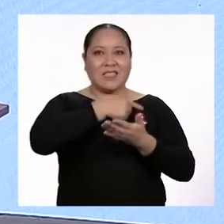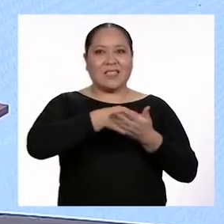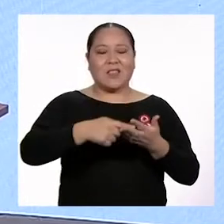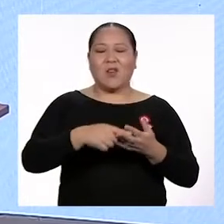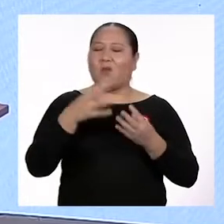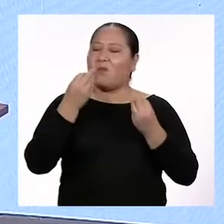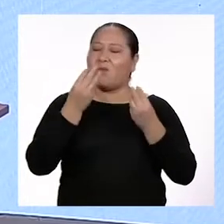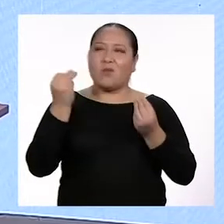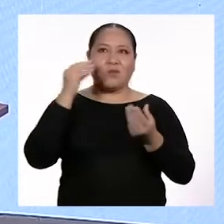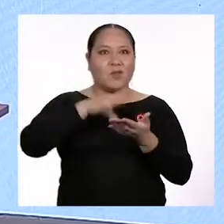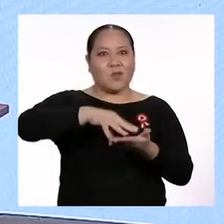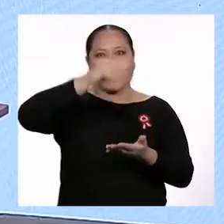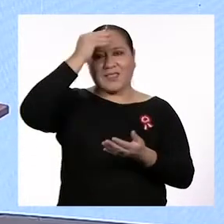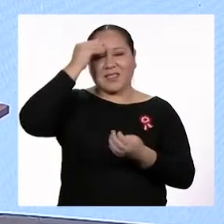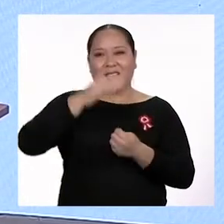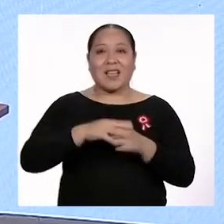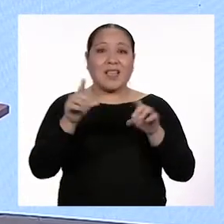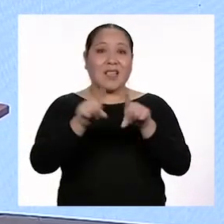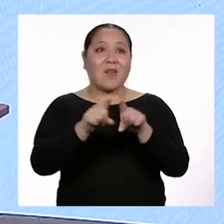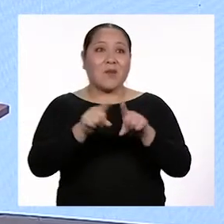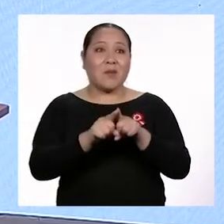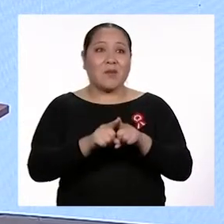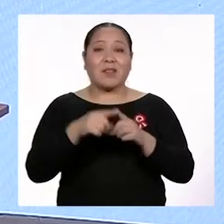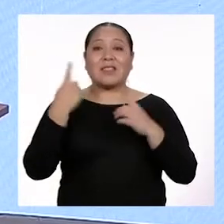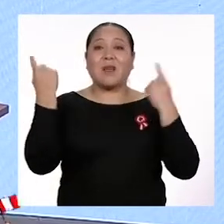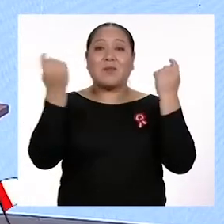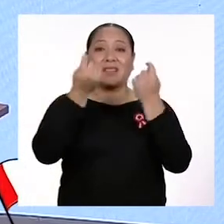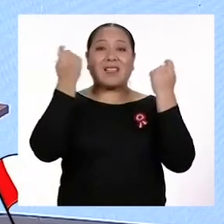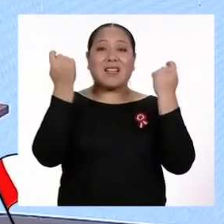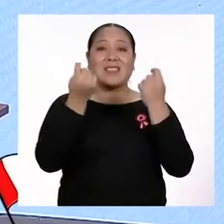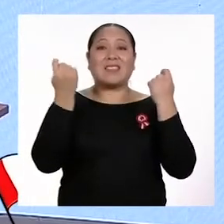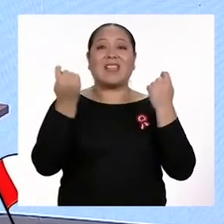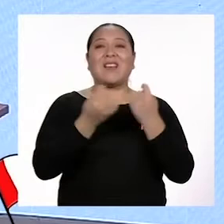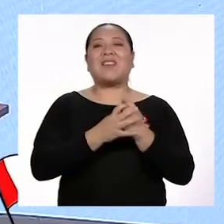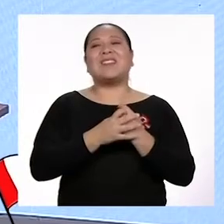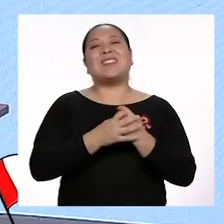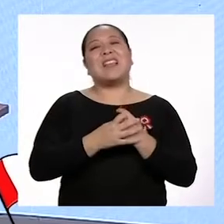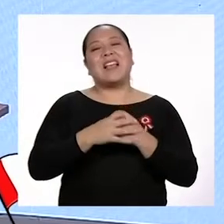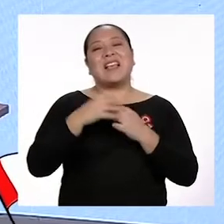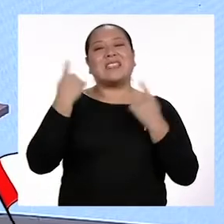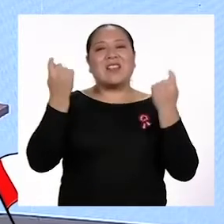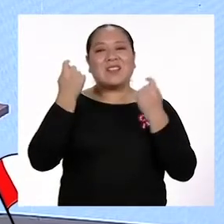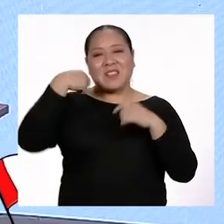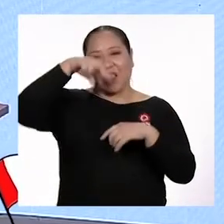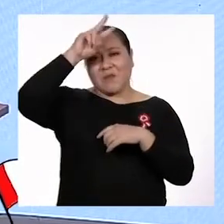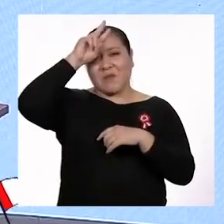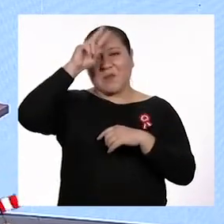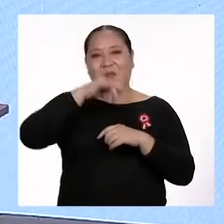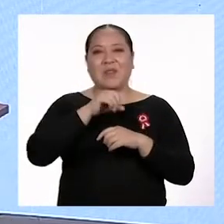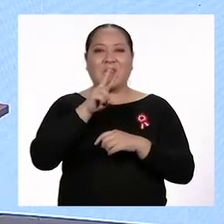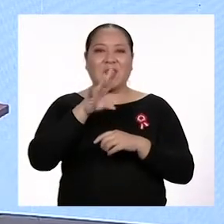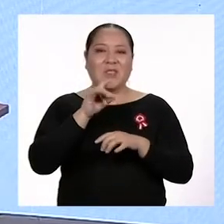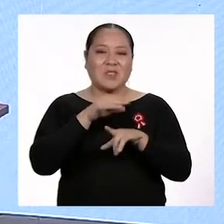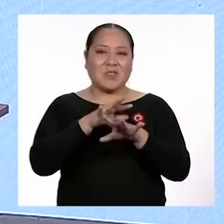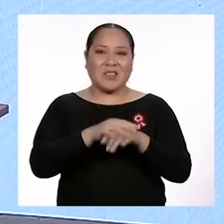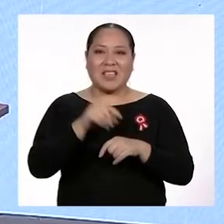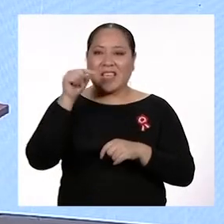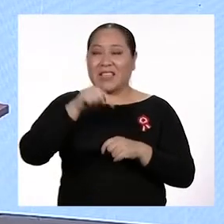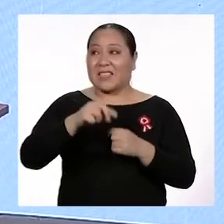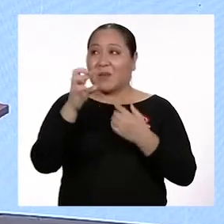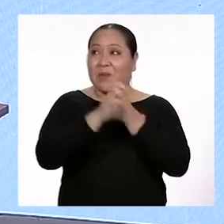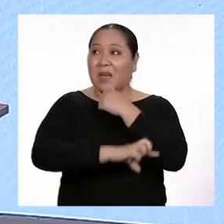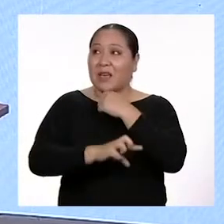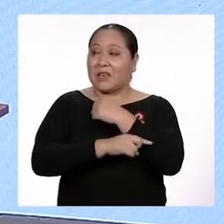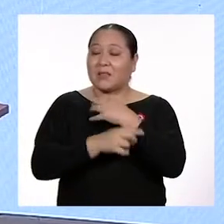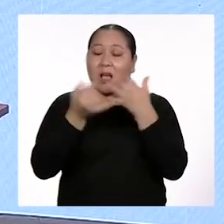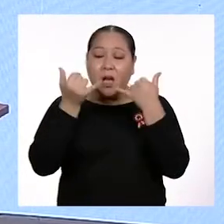de harto aprendizaje y también porque estamos celebrando las fiestas patrias. Y hoy, más que nunca, el país